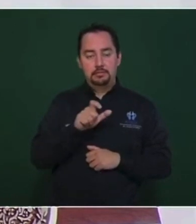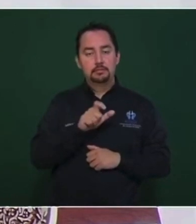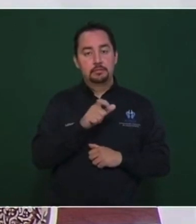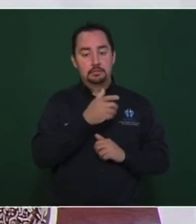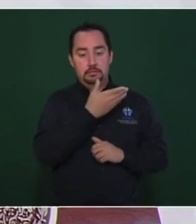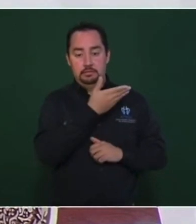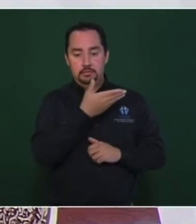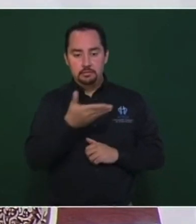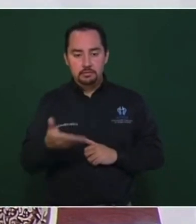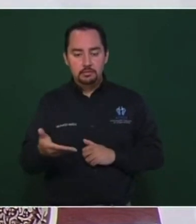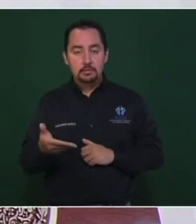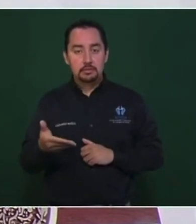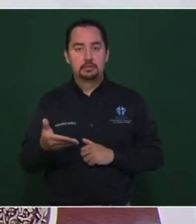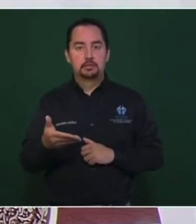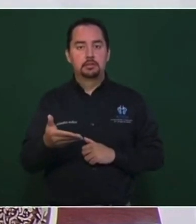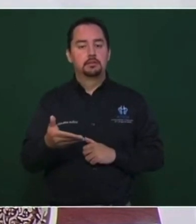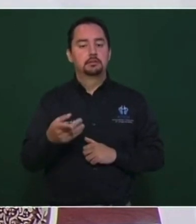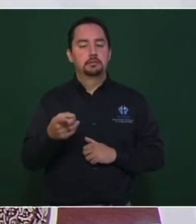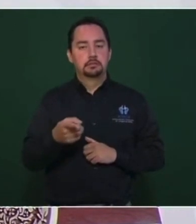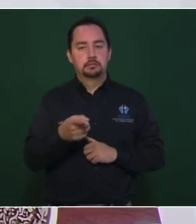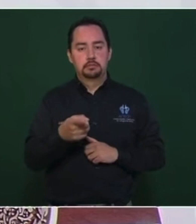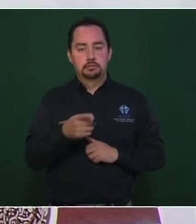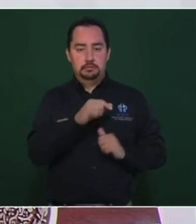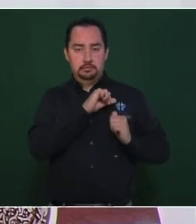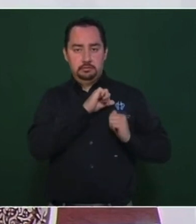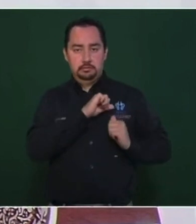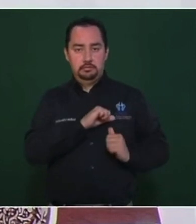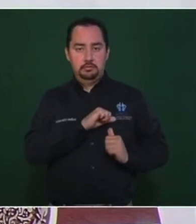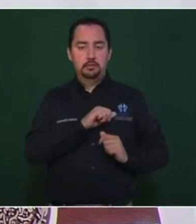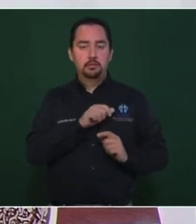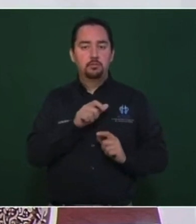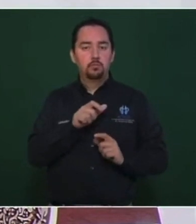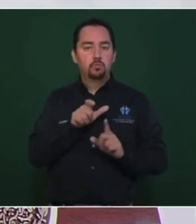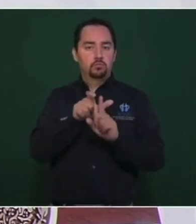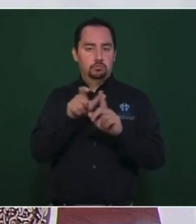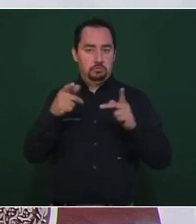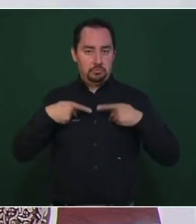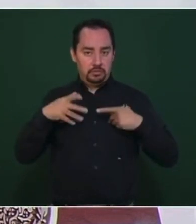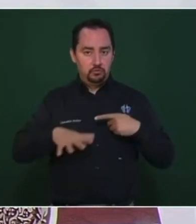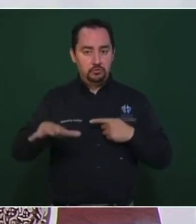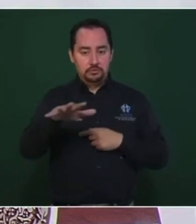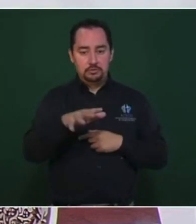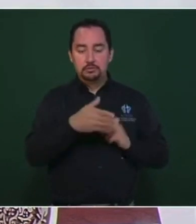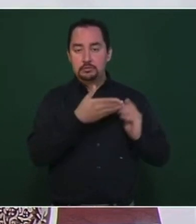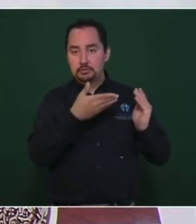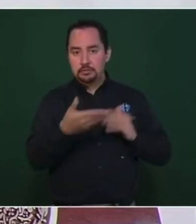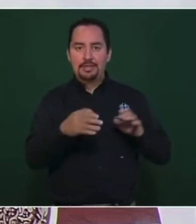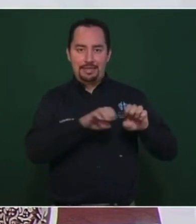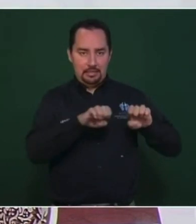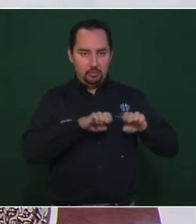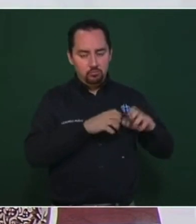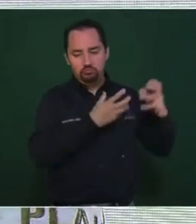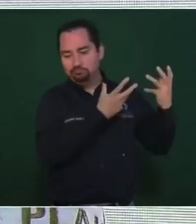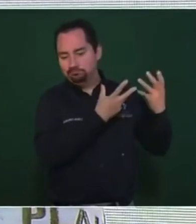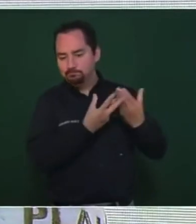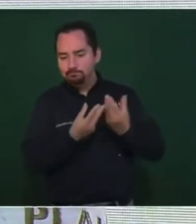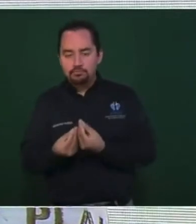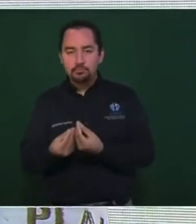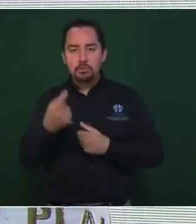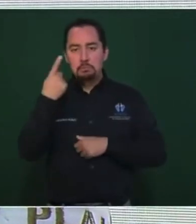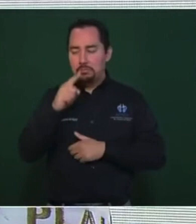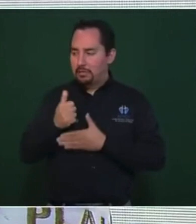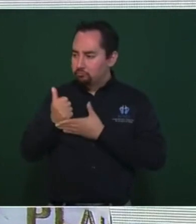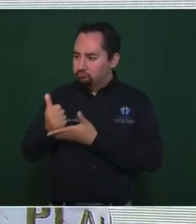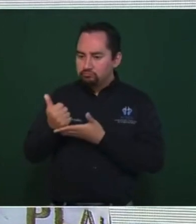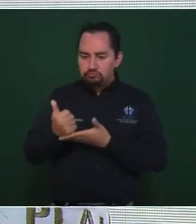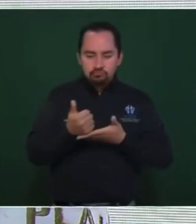Gutiérrez, la titular de la Coordinación Nacional de Protección Civil con un equipo de Protección Civil para